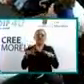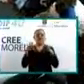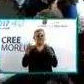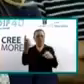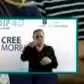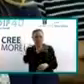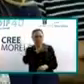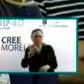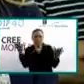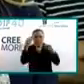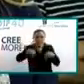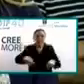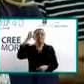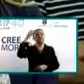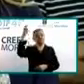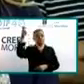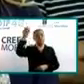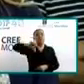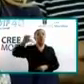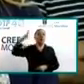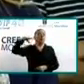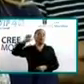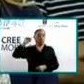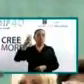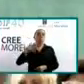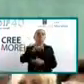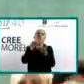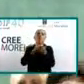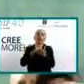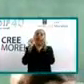sueño. Hoy Morelos tiene un espacio de atención mejor,